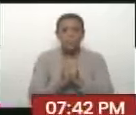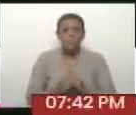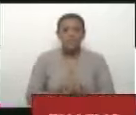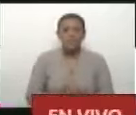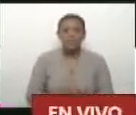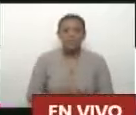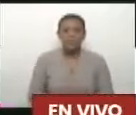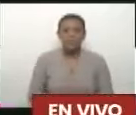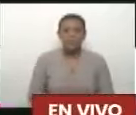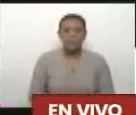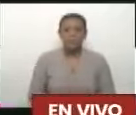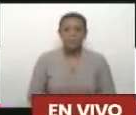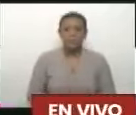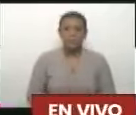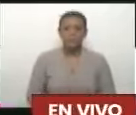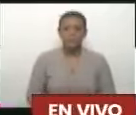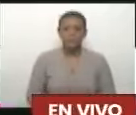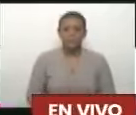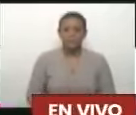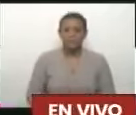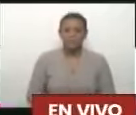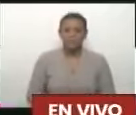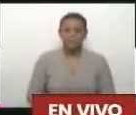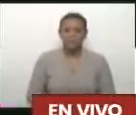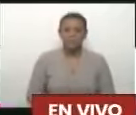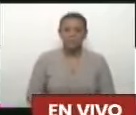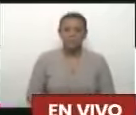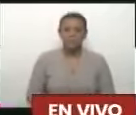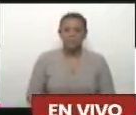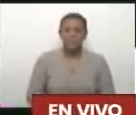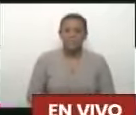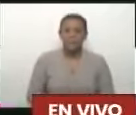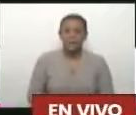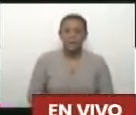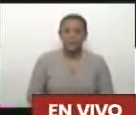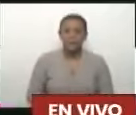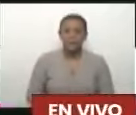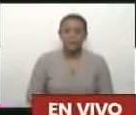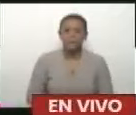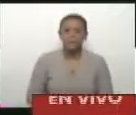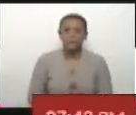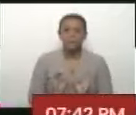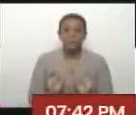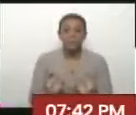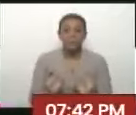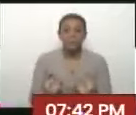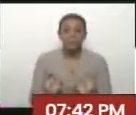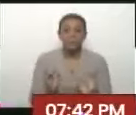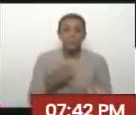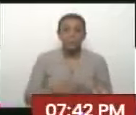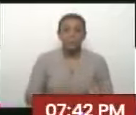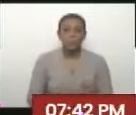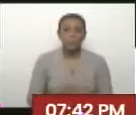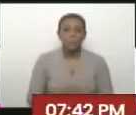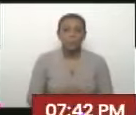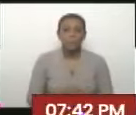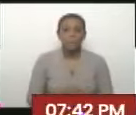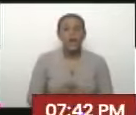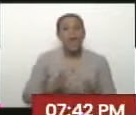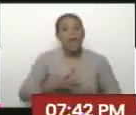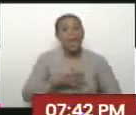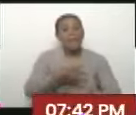antisionistas de toda parte de latinoamérica y también del Norte y estamos recogiendo Firma para esa